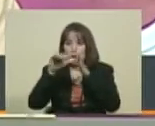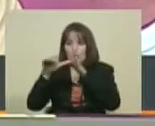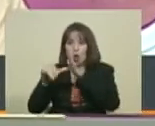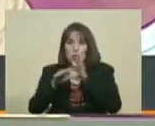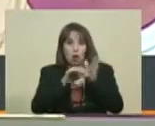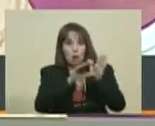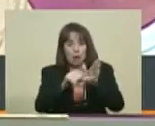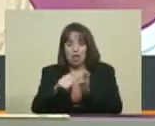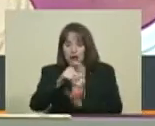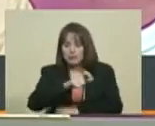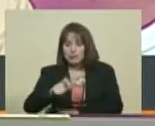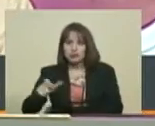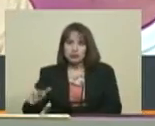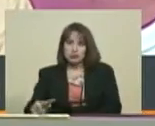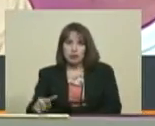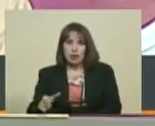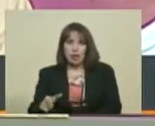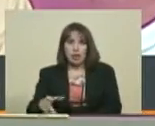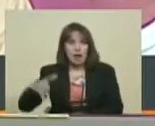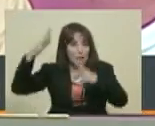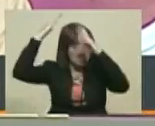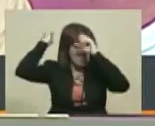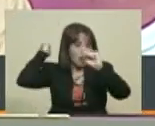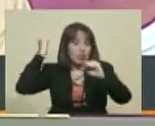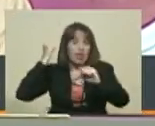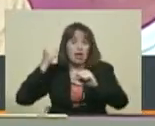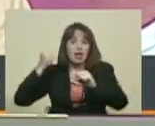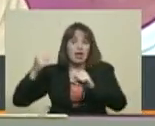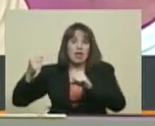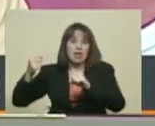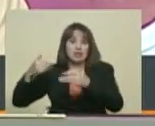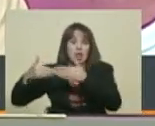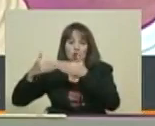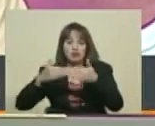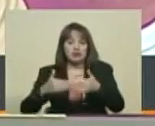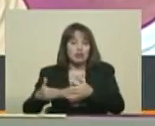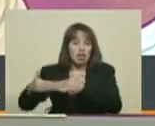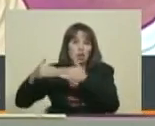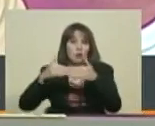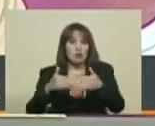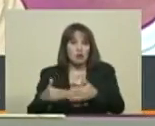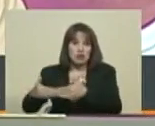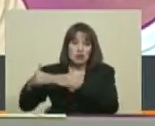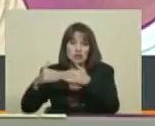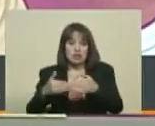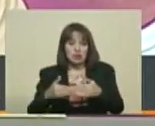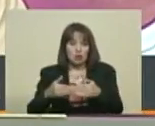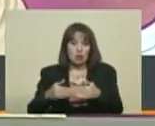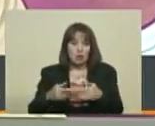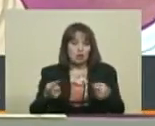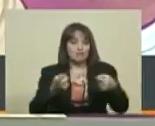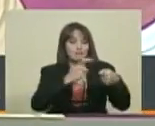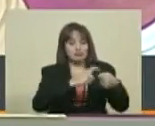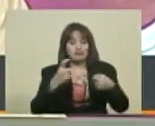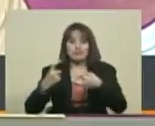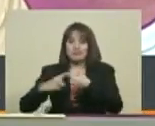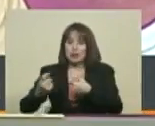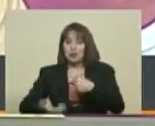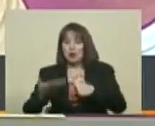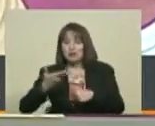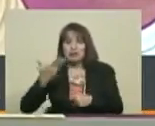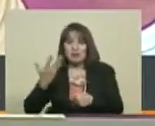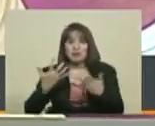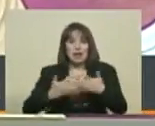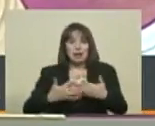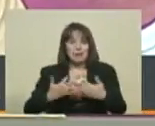y de los corruptos de la Embajada de los Estados Unidos de Norteamérica en puestos claves de la industria petrolera